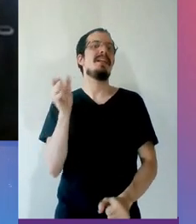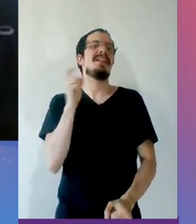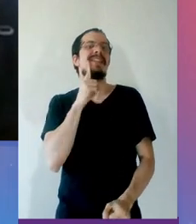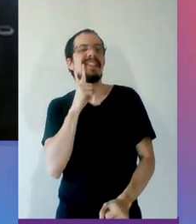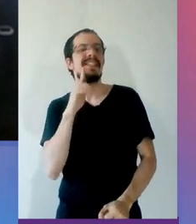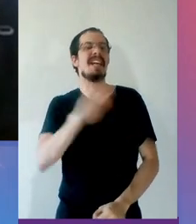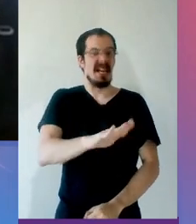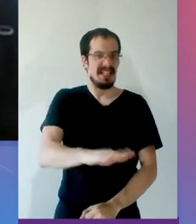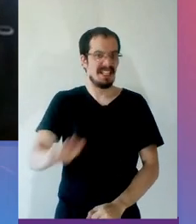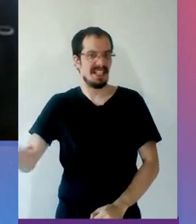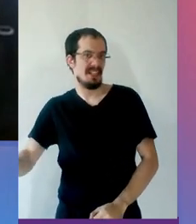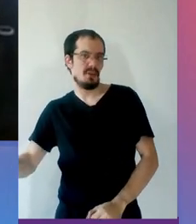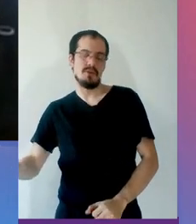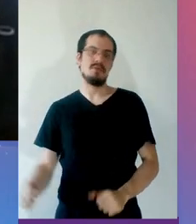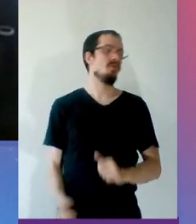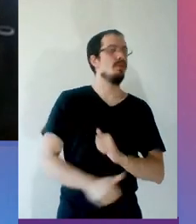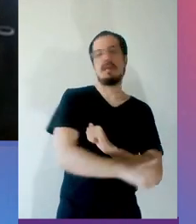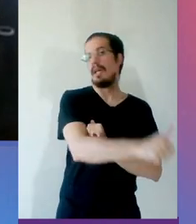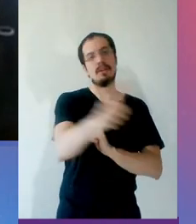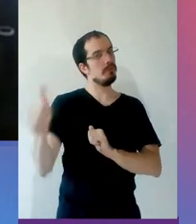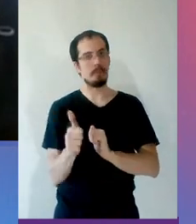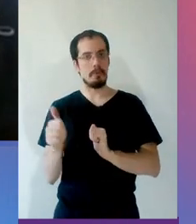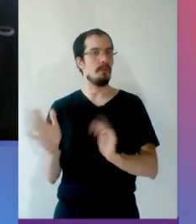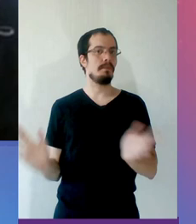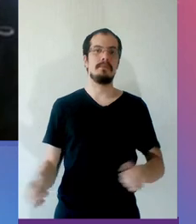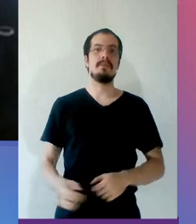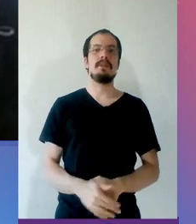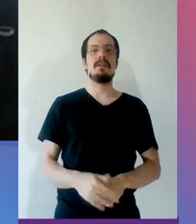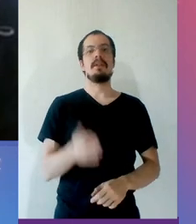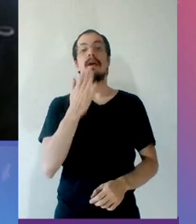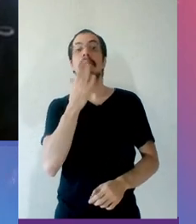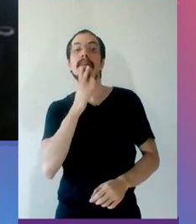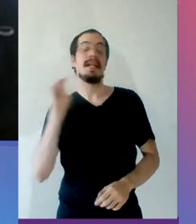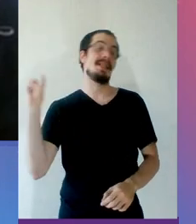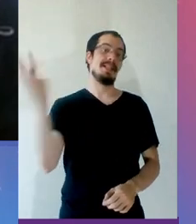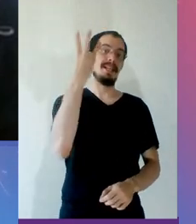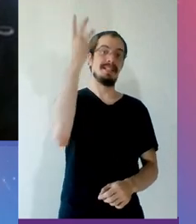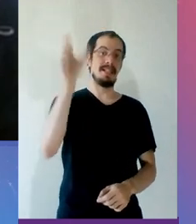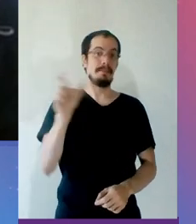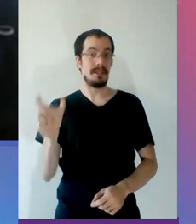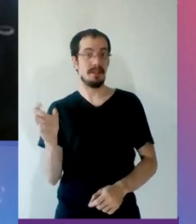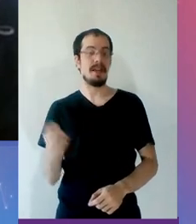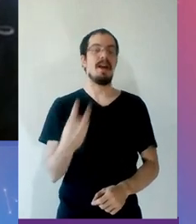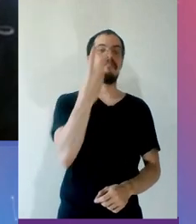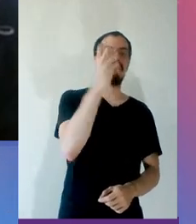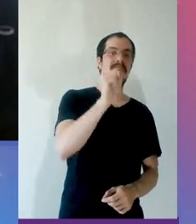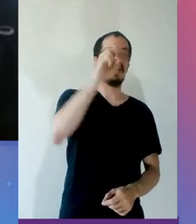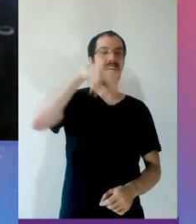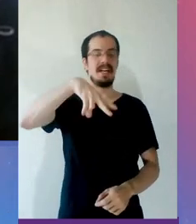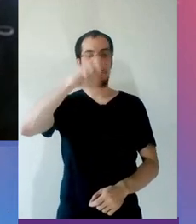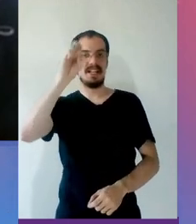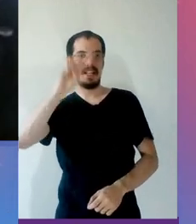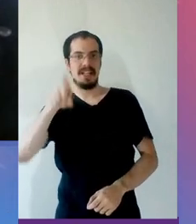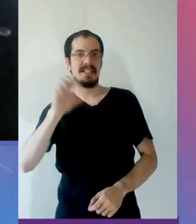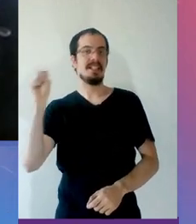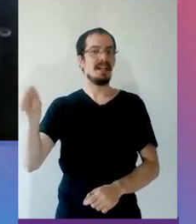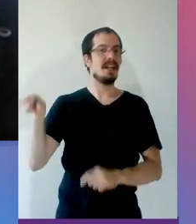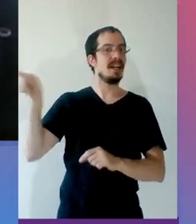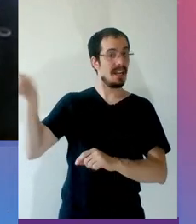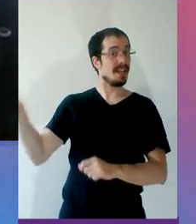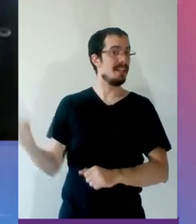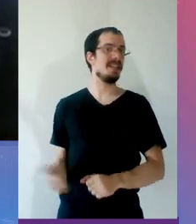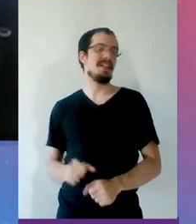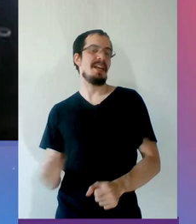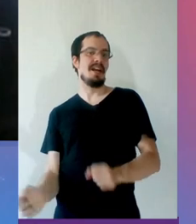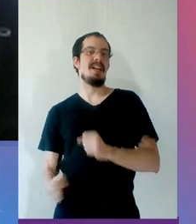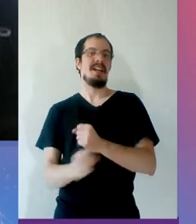niños en todo el espectro. Y también nos encontramos con Vanessa Tritrini, nuestra representante local, podríamos decir,